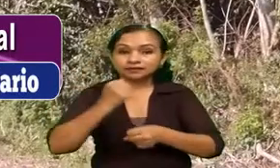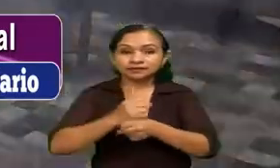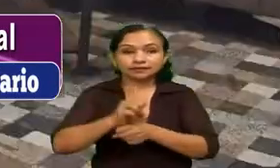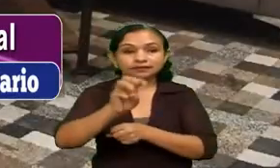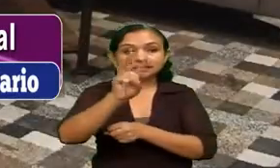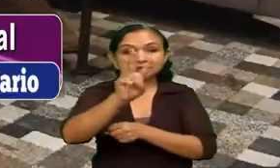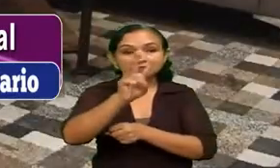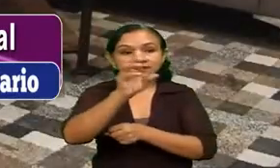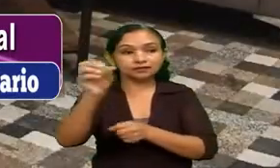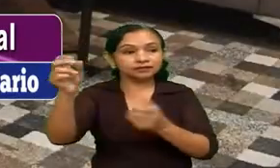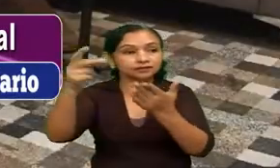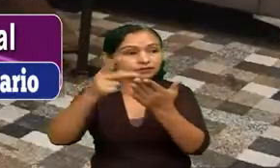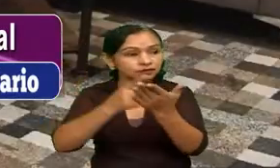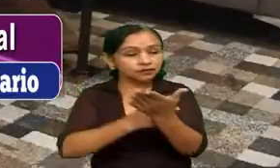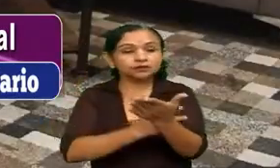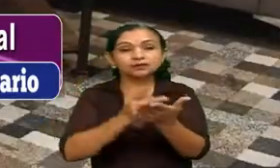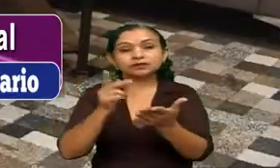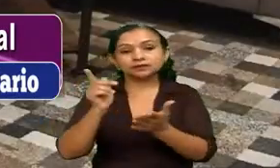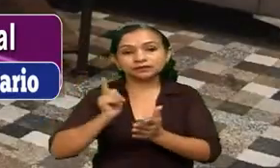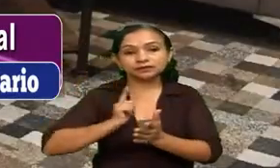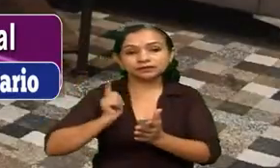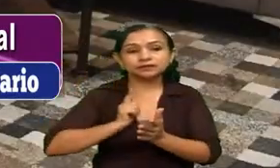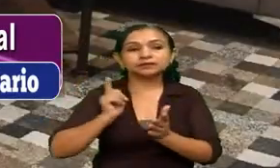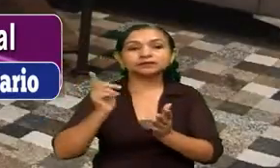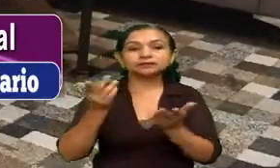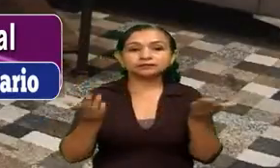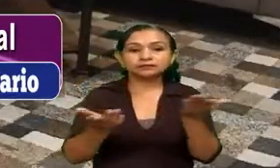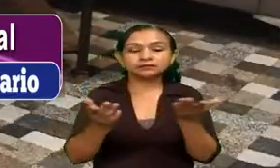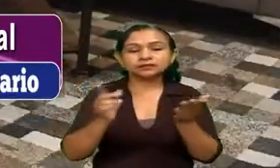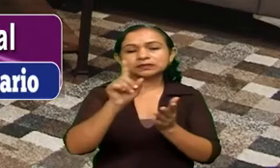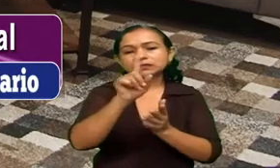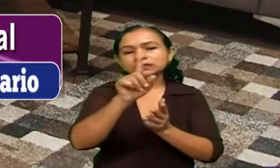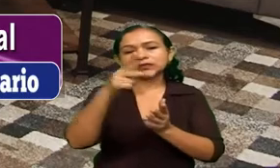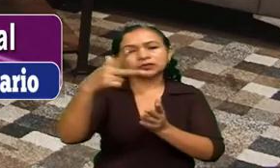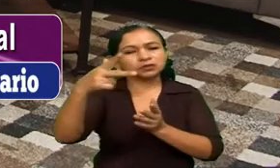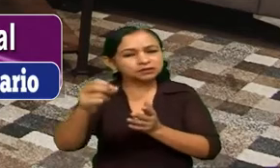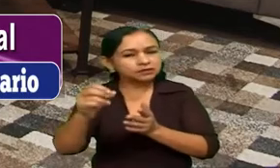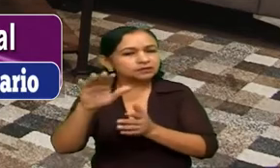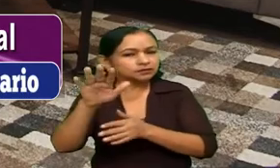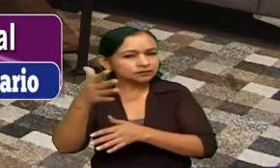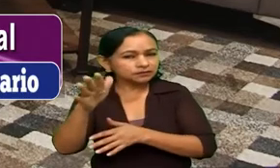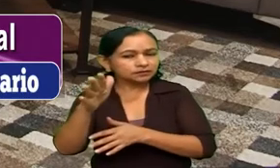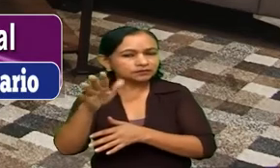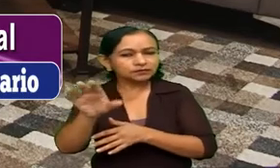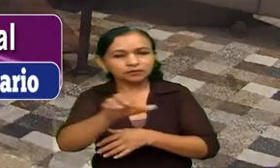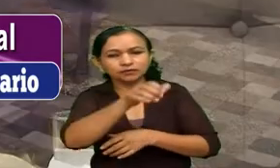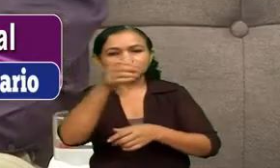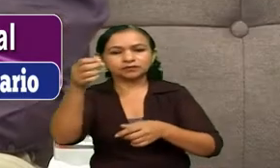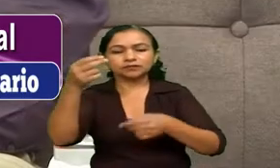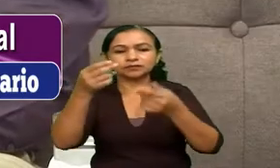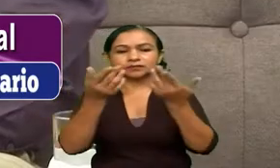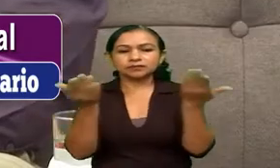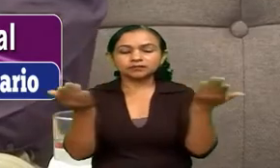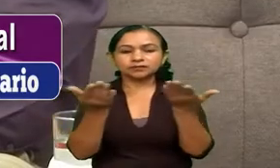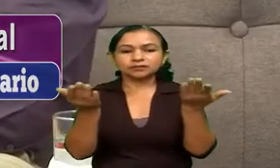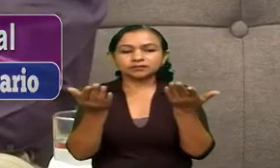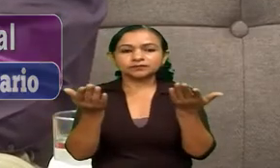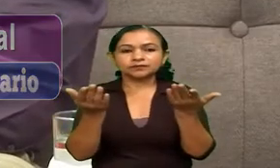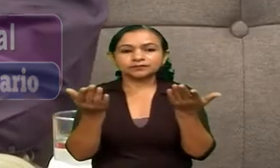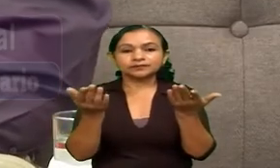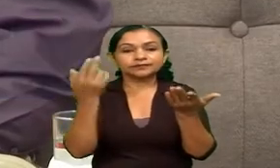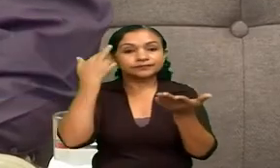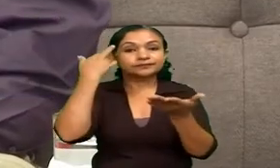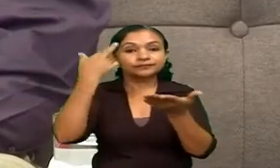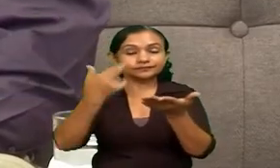300 proyectos, de ellos ya llevamos instalado como 180. Y el otro dato también como meta, si usted